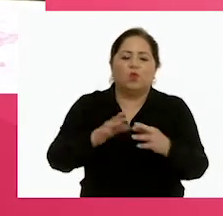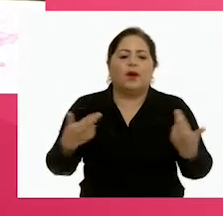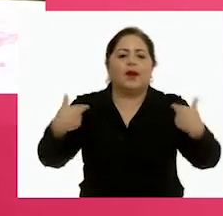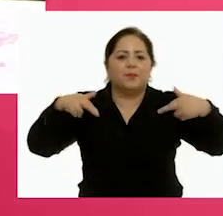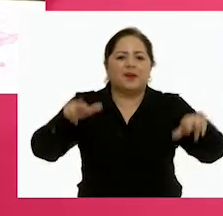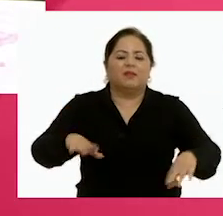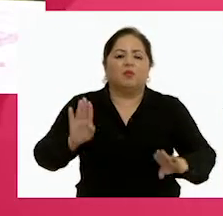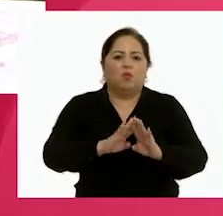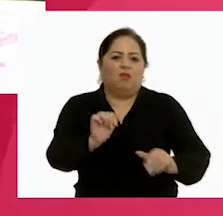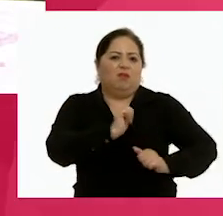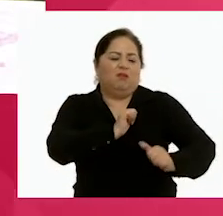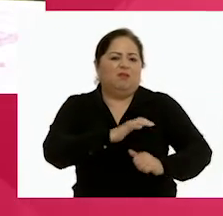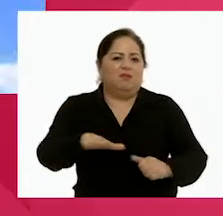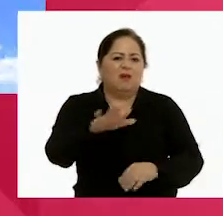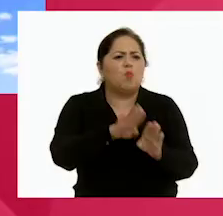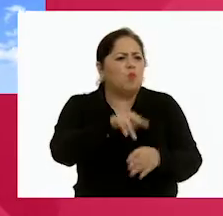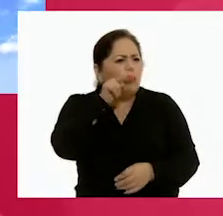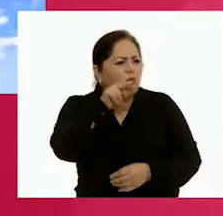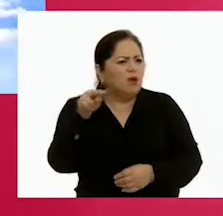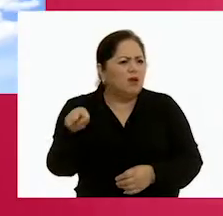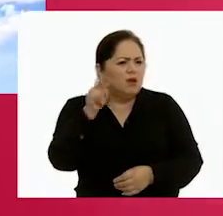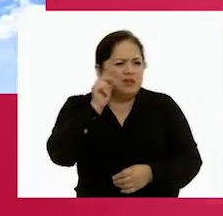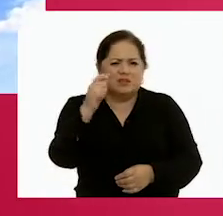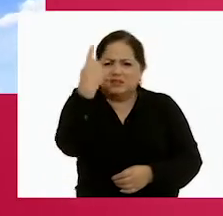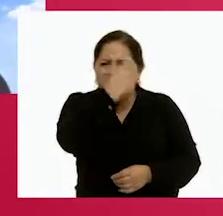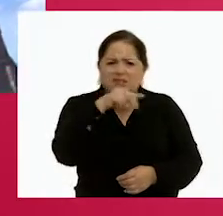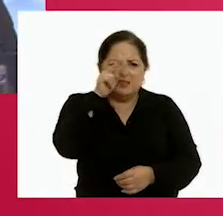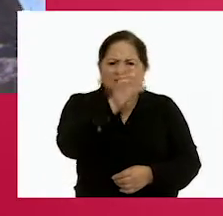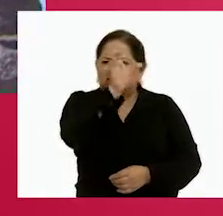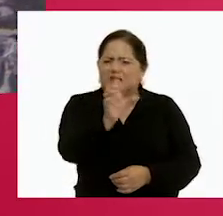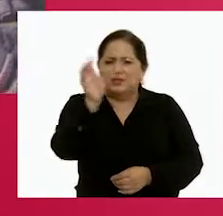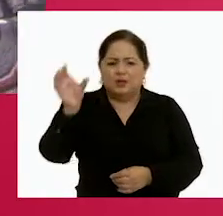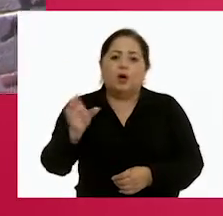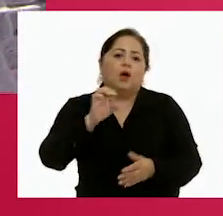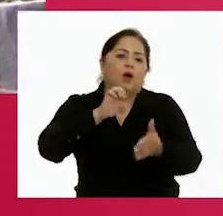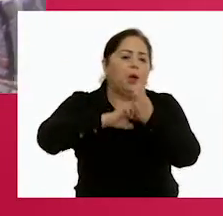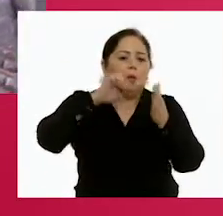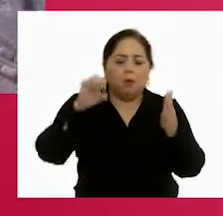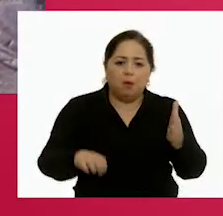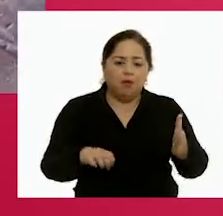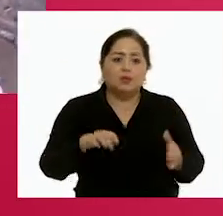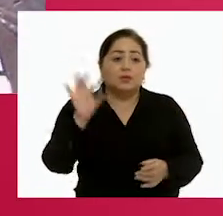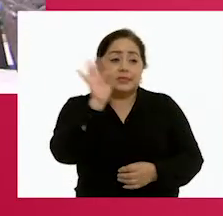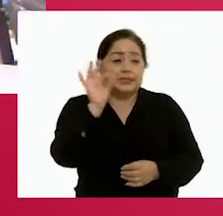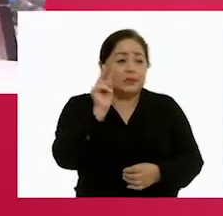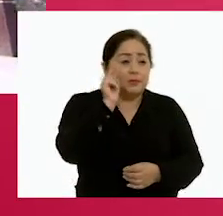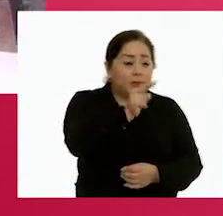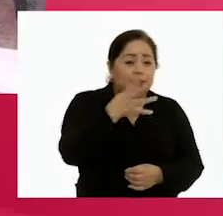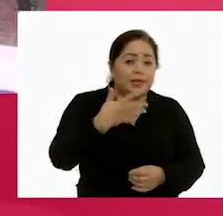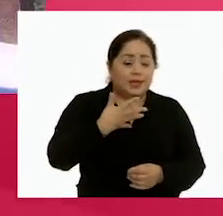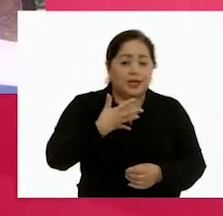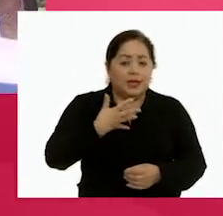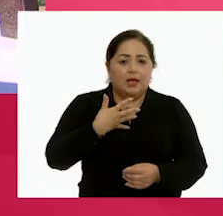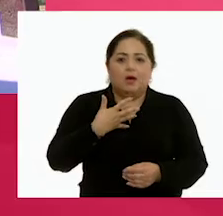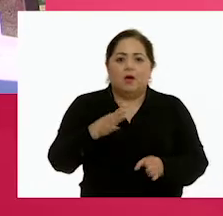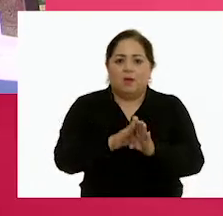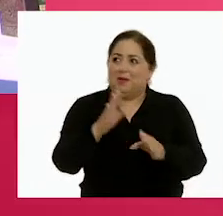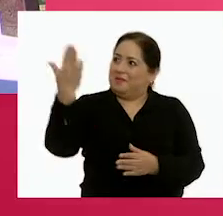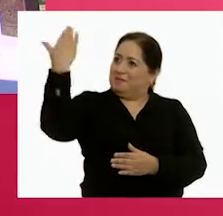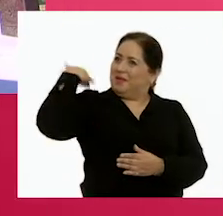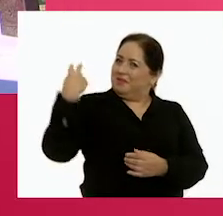representaciones de guerreros. ¿Qué es lo que vemos precisamente de estas representaciones que vemos aquí, no? Por ejemplo, si vemos el que tenemos en la parte de mi